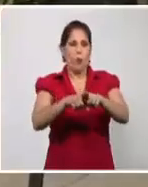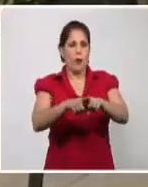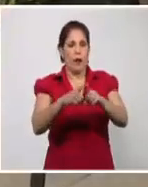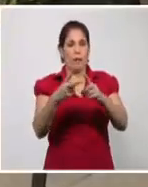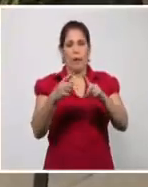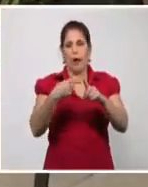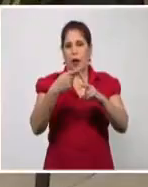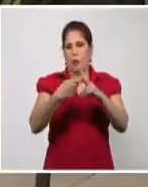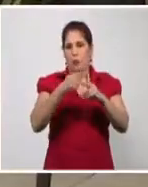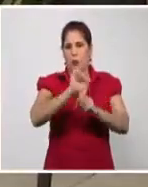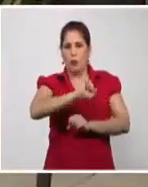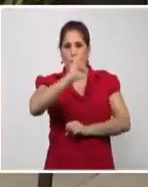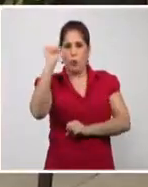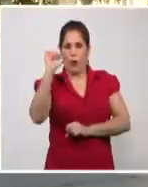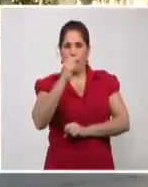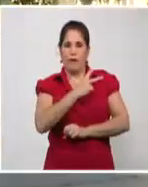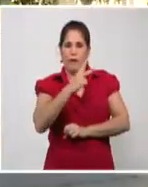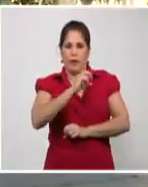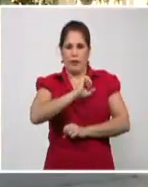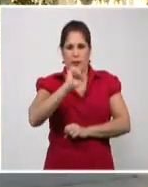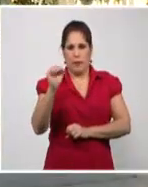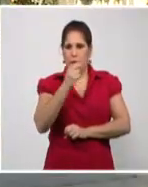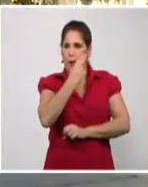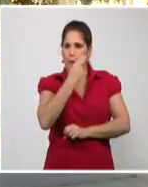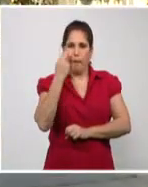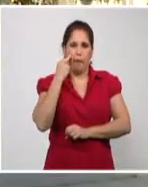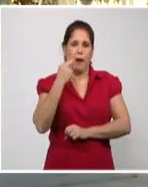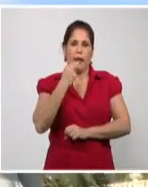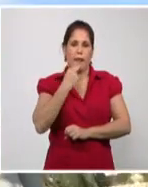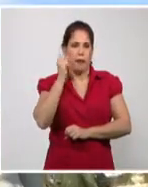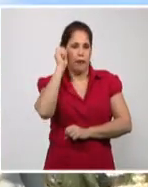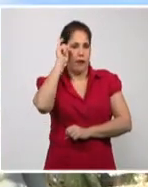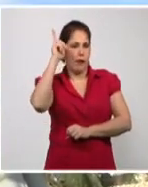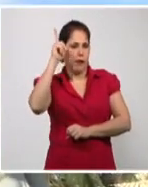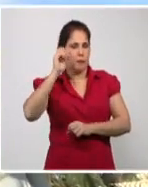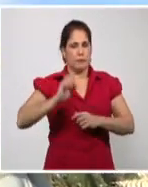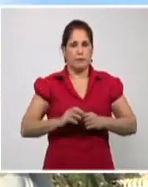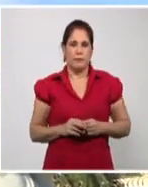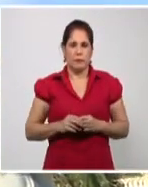vencer de nuestro José Martí. Marixa Rodríguez, Sistema Informativo de la Televisión Cubana.